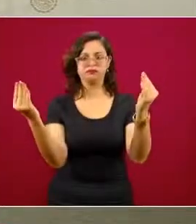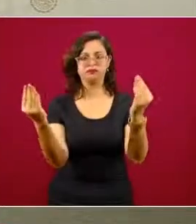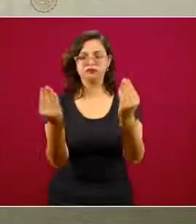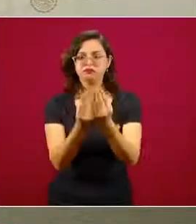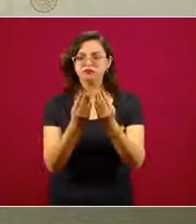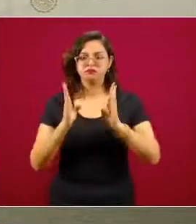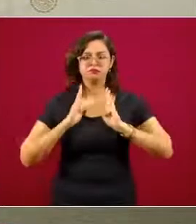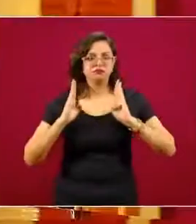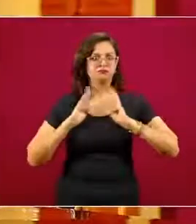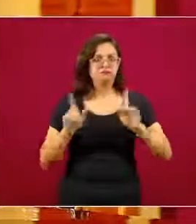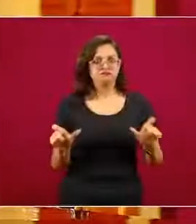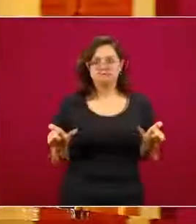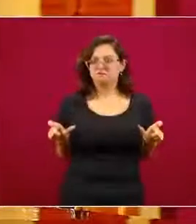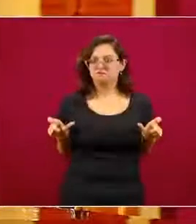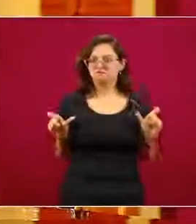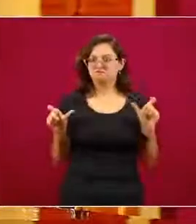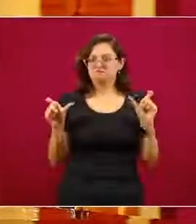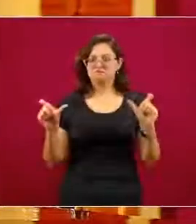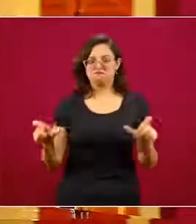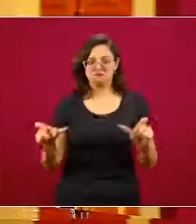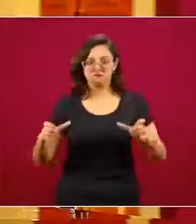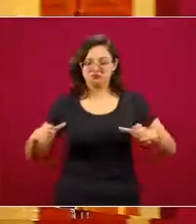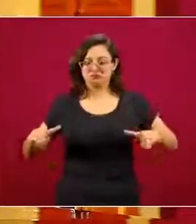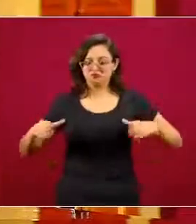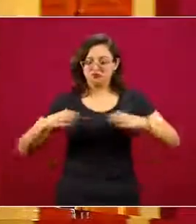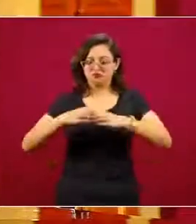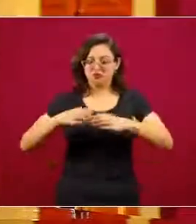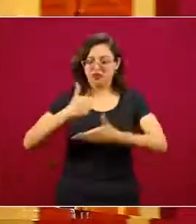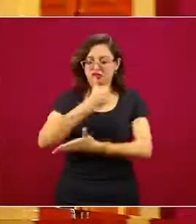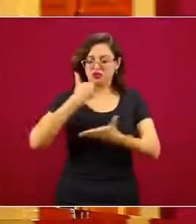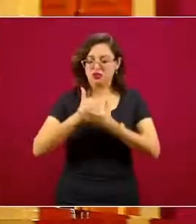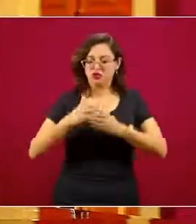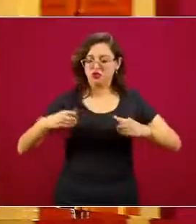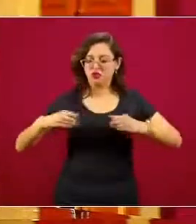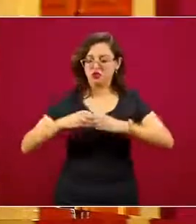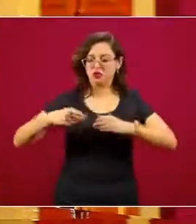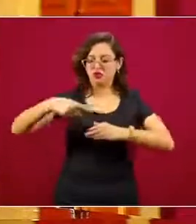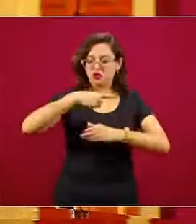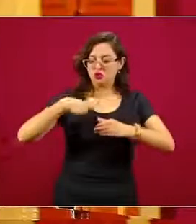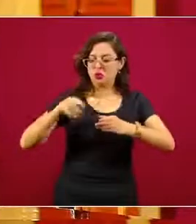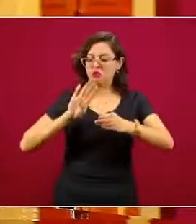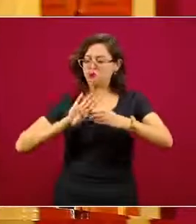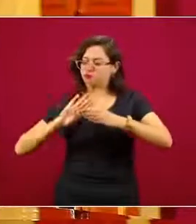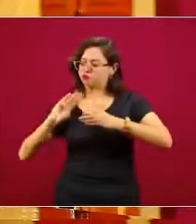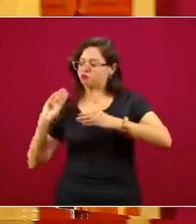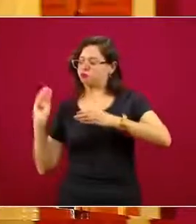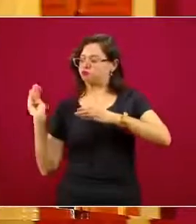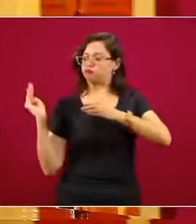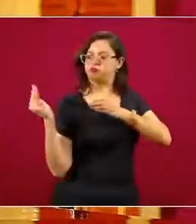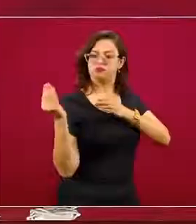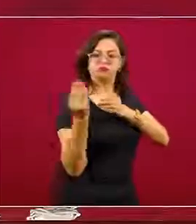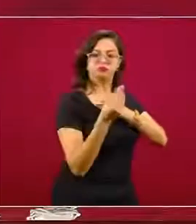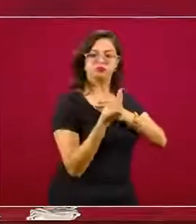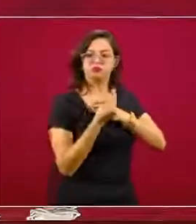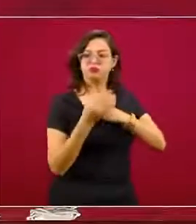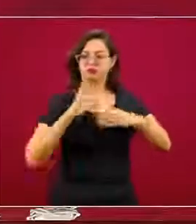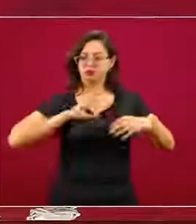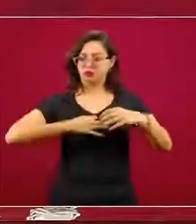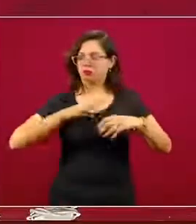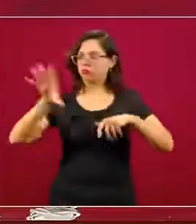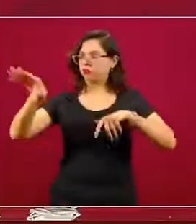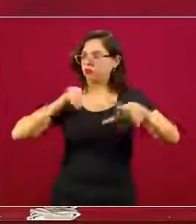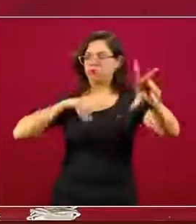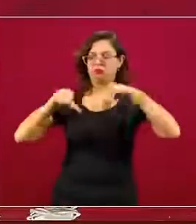operaciones militares para encerrar las ciudades amuralladas, los feudos, y con ello evitar